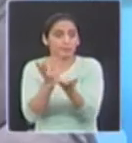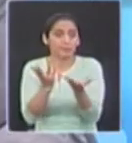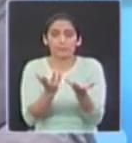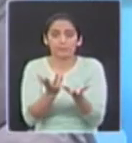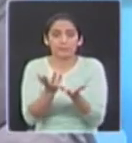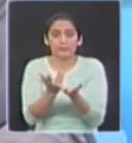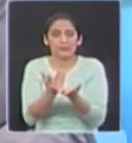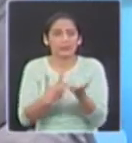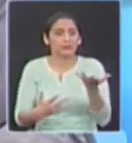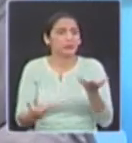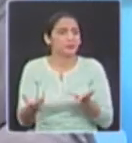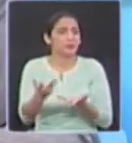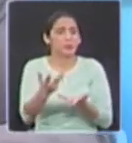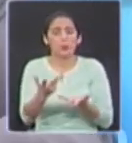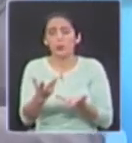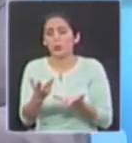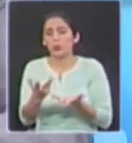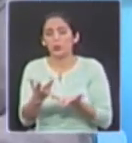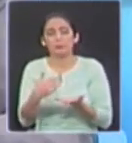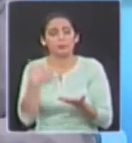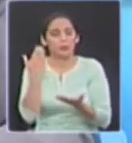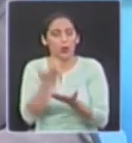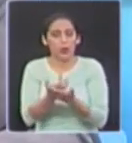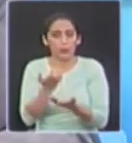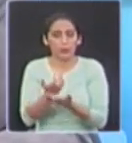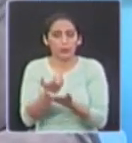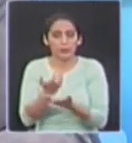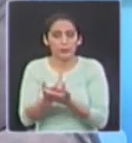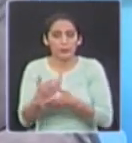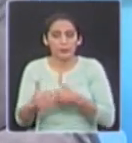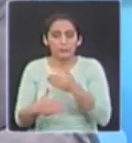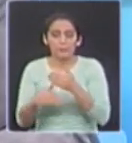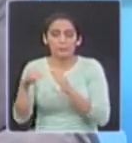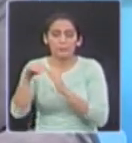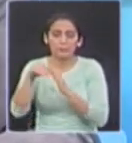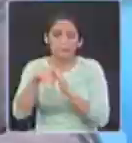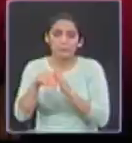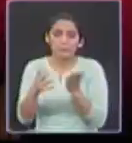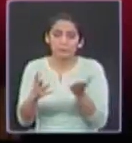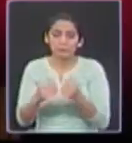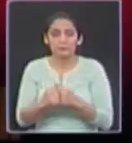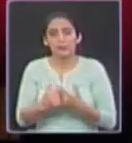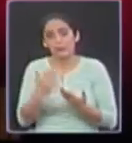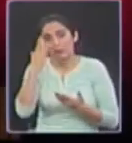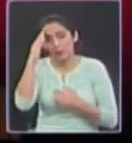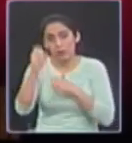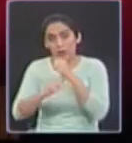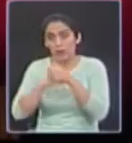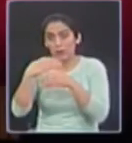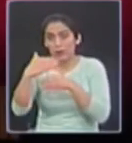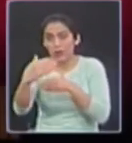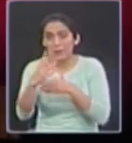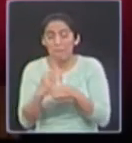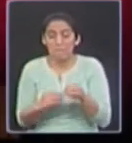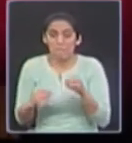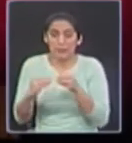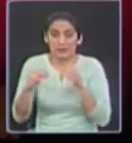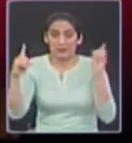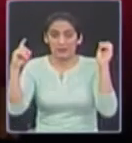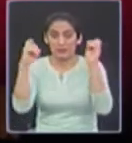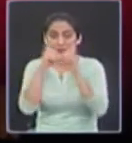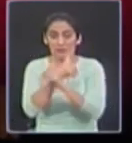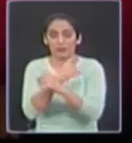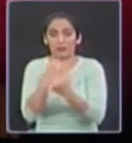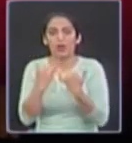círculo vicioso que va a afectar, por supuesto, en los próximos años al país. Como sector productivo, nosotros estamos